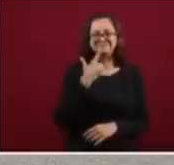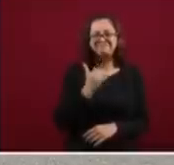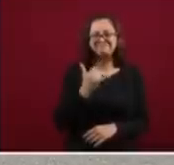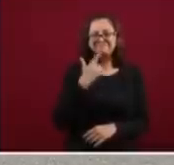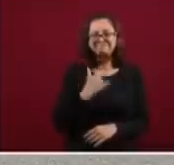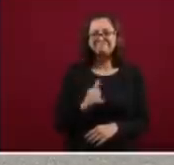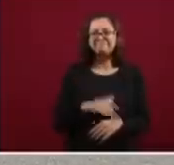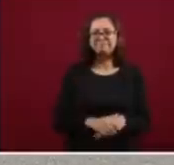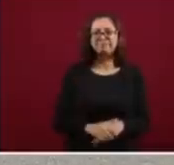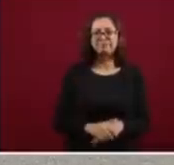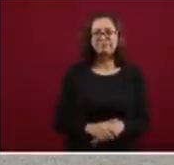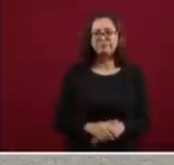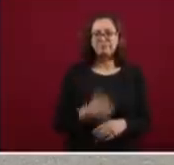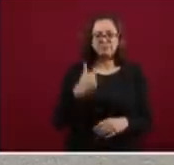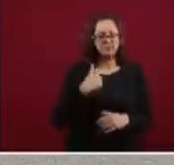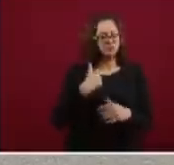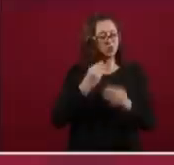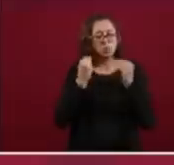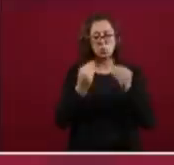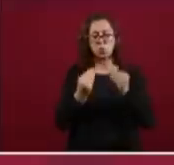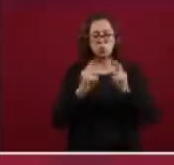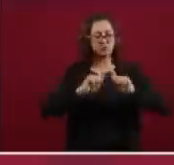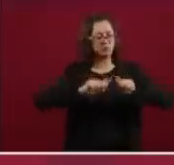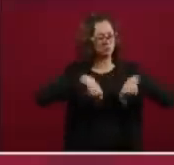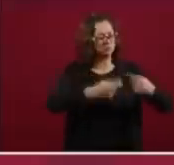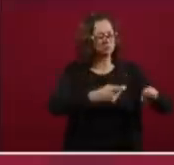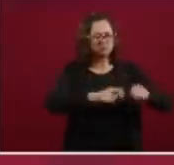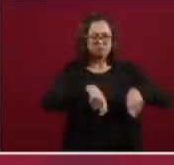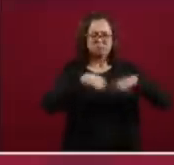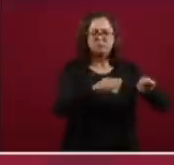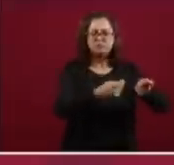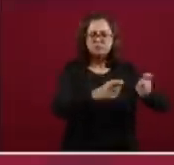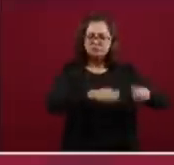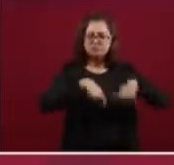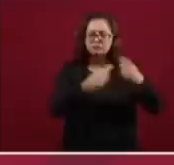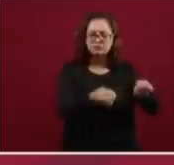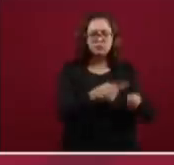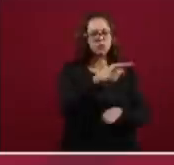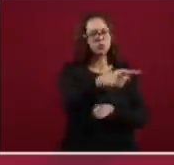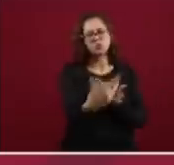descansó mucho en él me apoya mucho